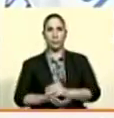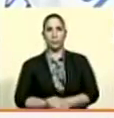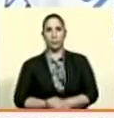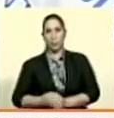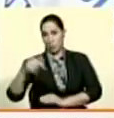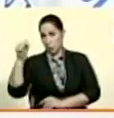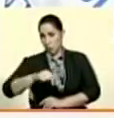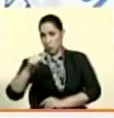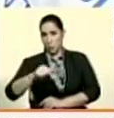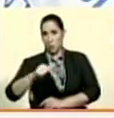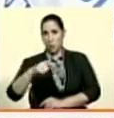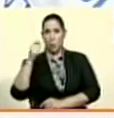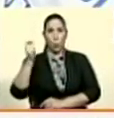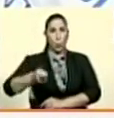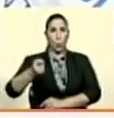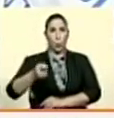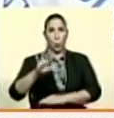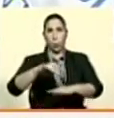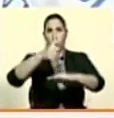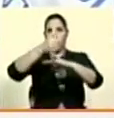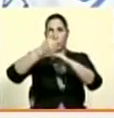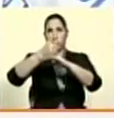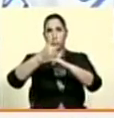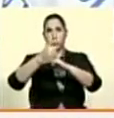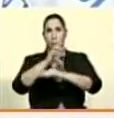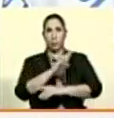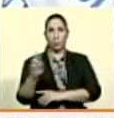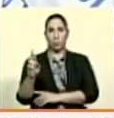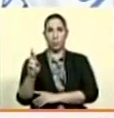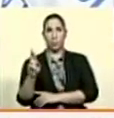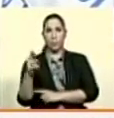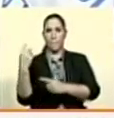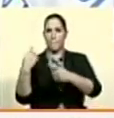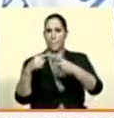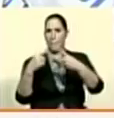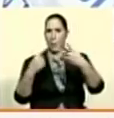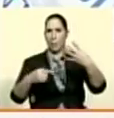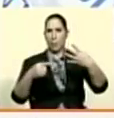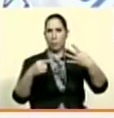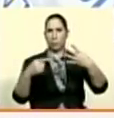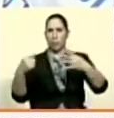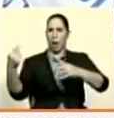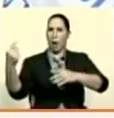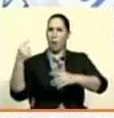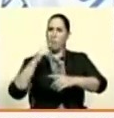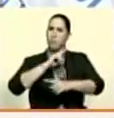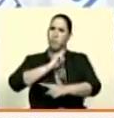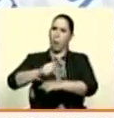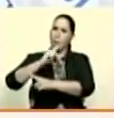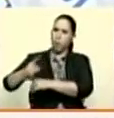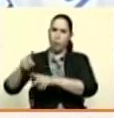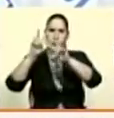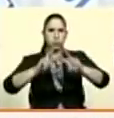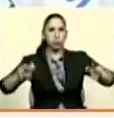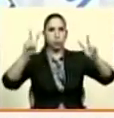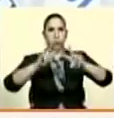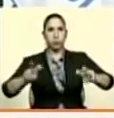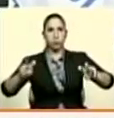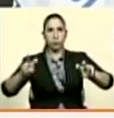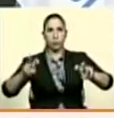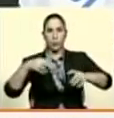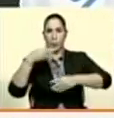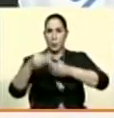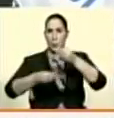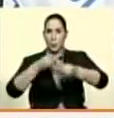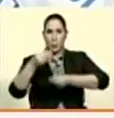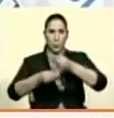la Contraloría General de la República debido a una serie de denuncias y de investigación que se ha venido